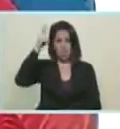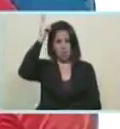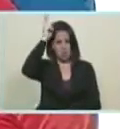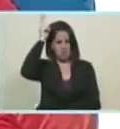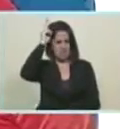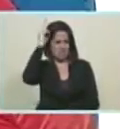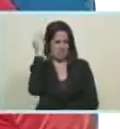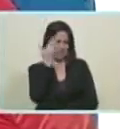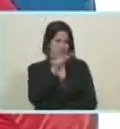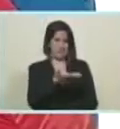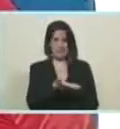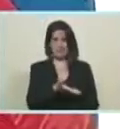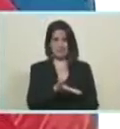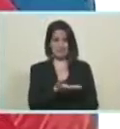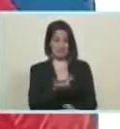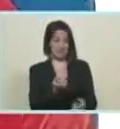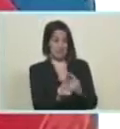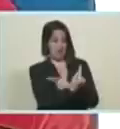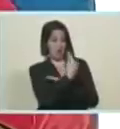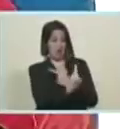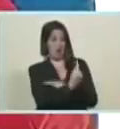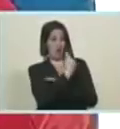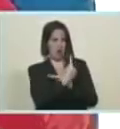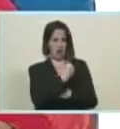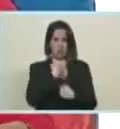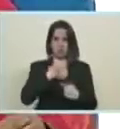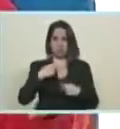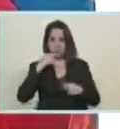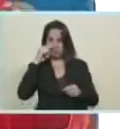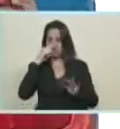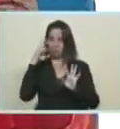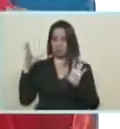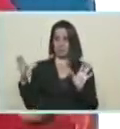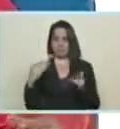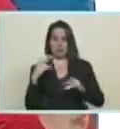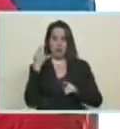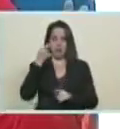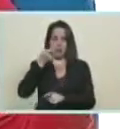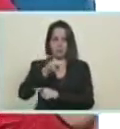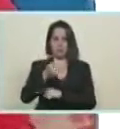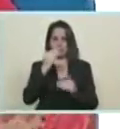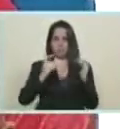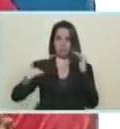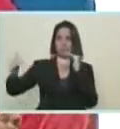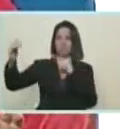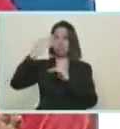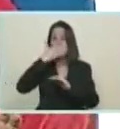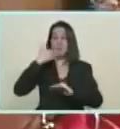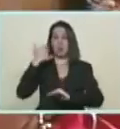Chávez, le diera órdenes a ellos que estaban graduados en Harvard.